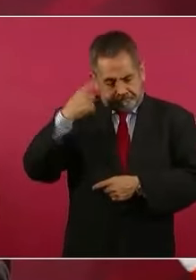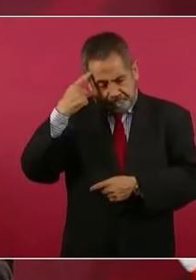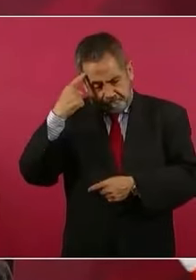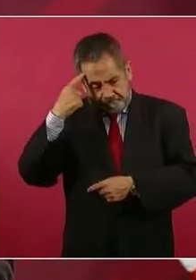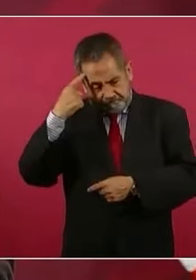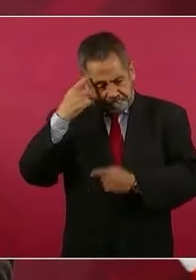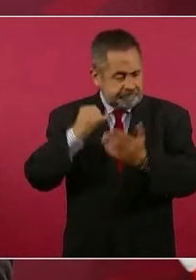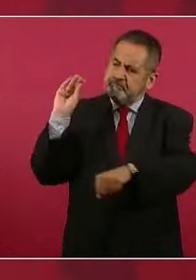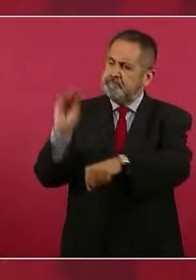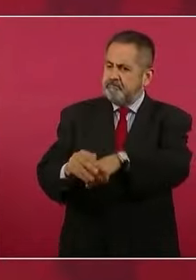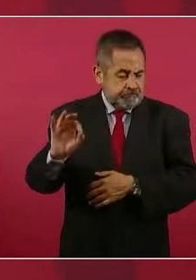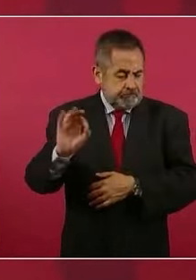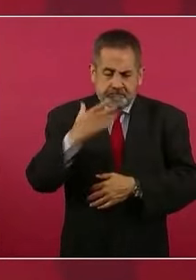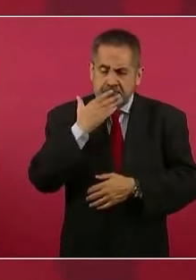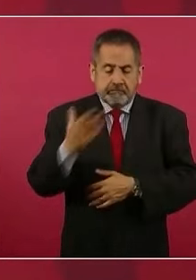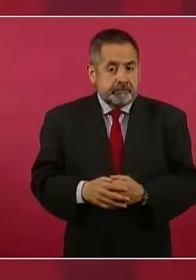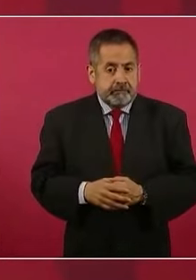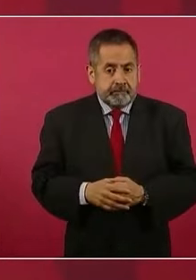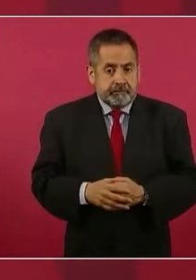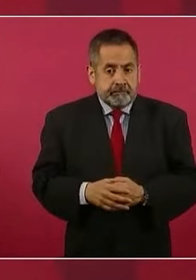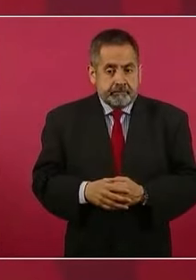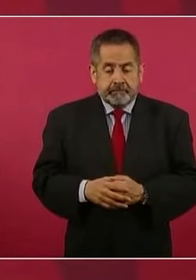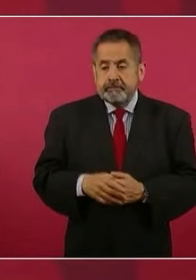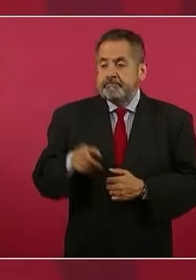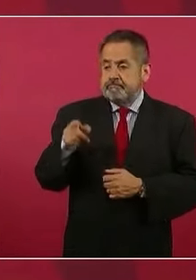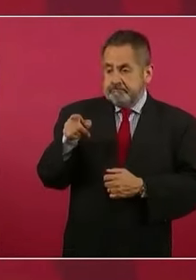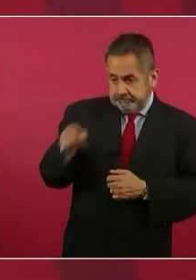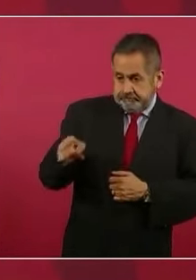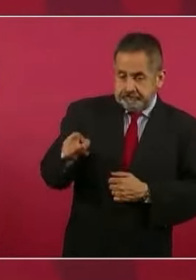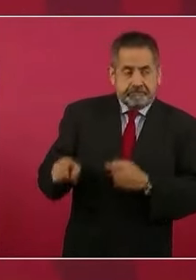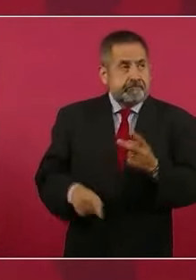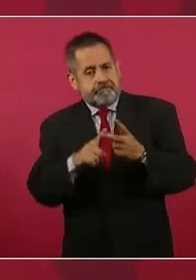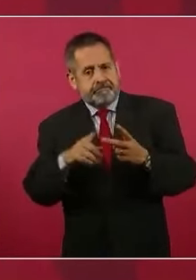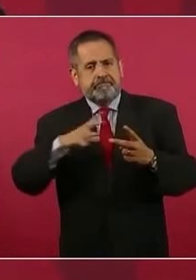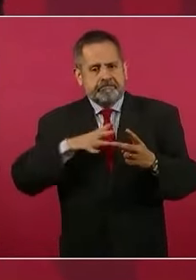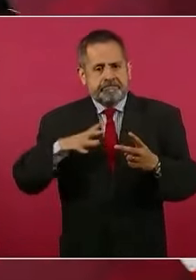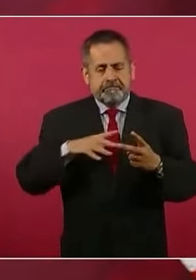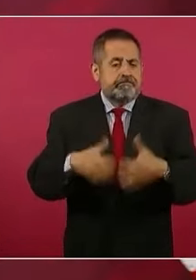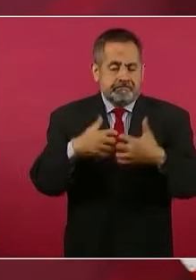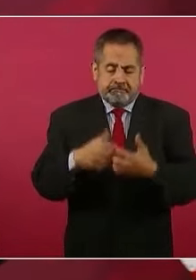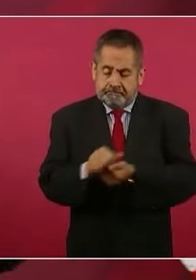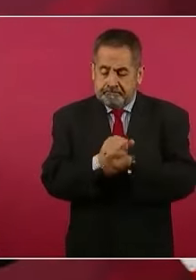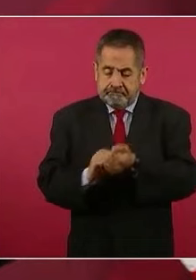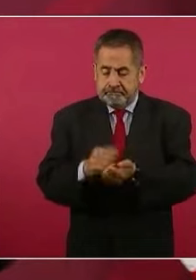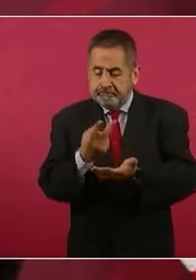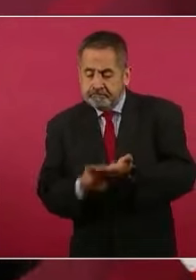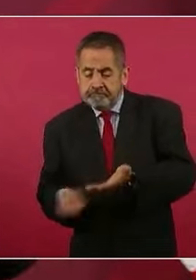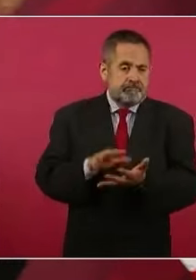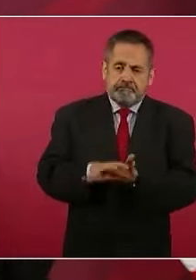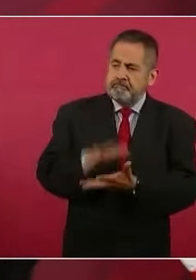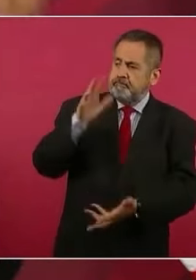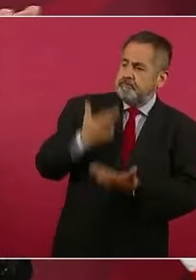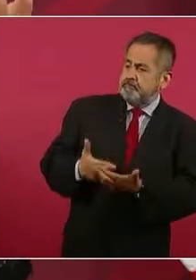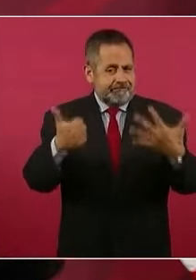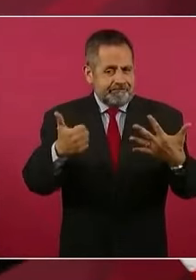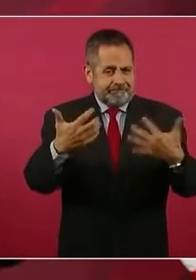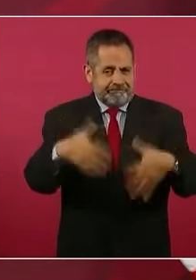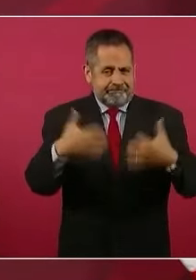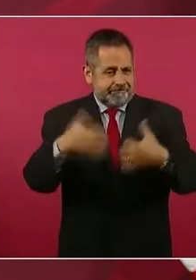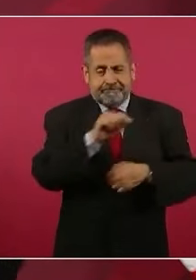manera precavida y tenemos ya capacidad para producir el doble en las 6 refinerías que